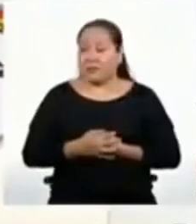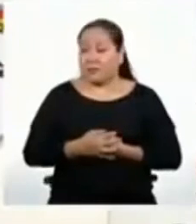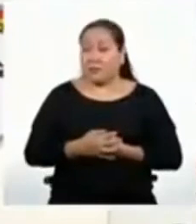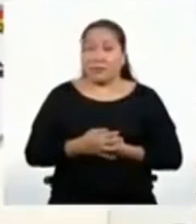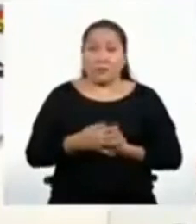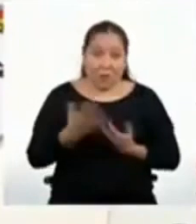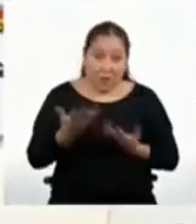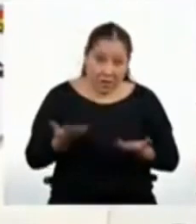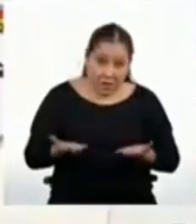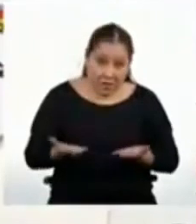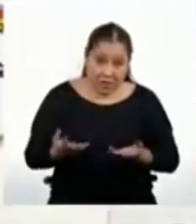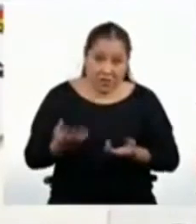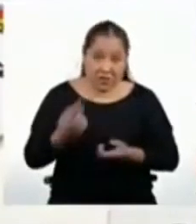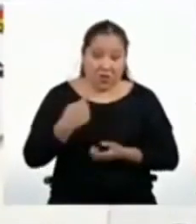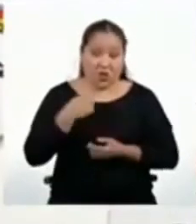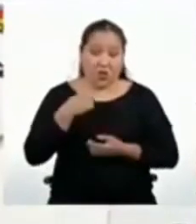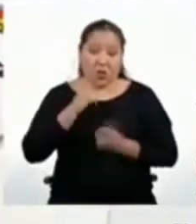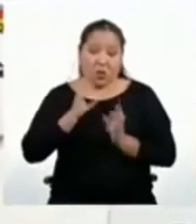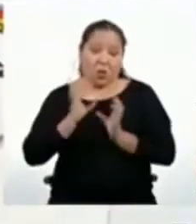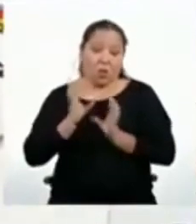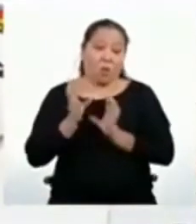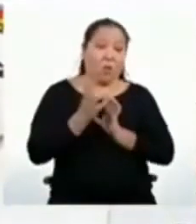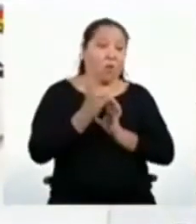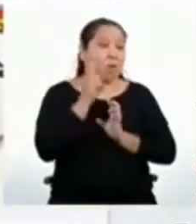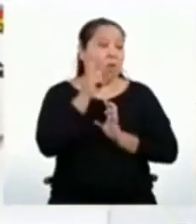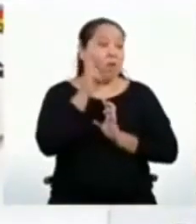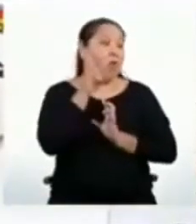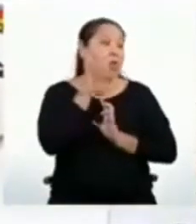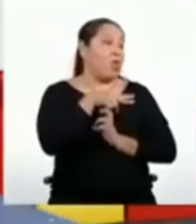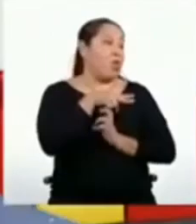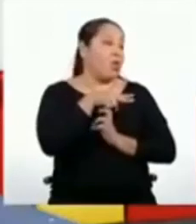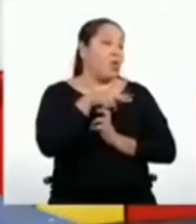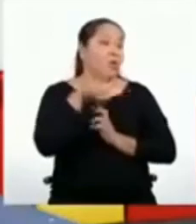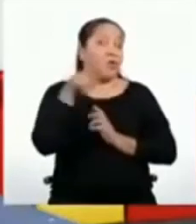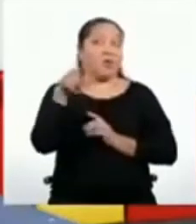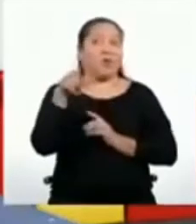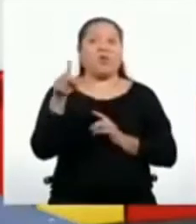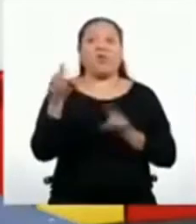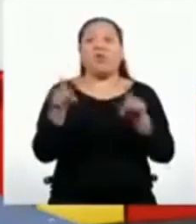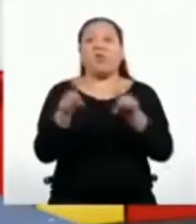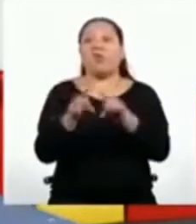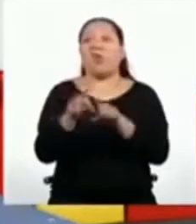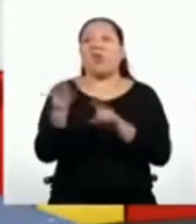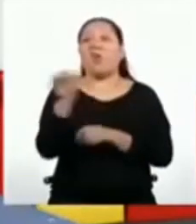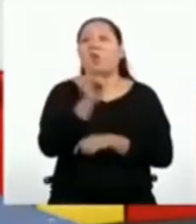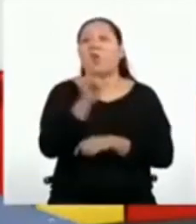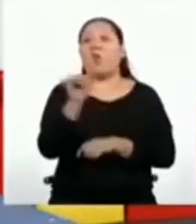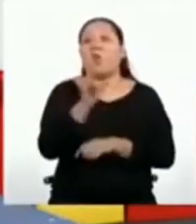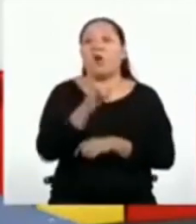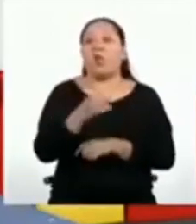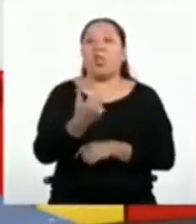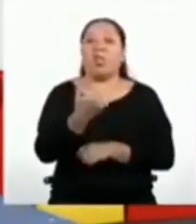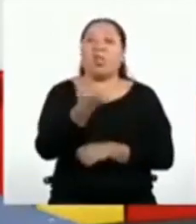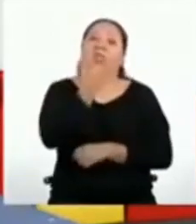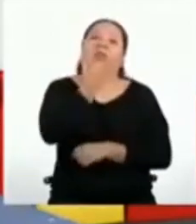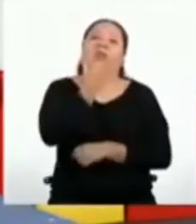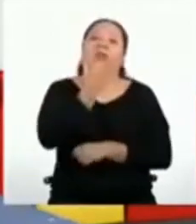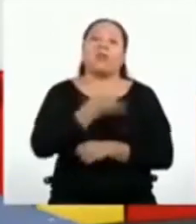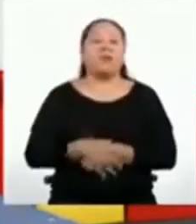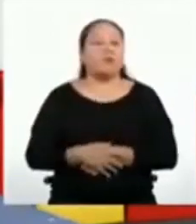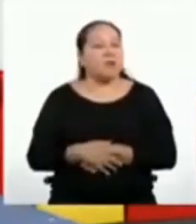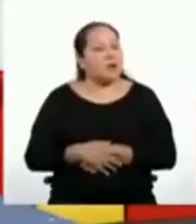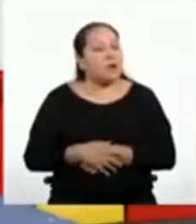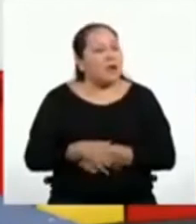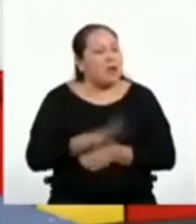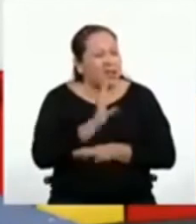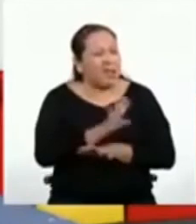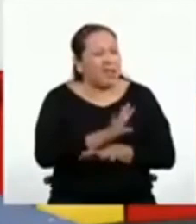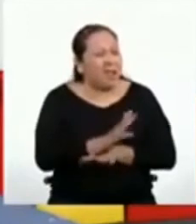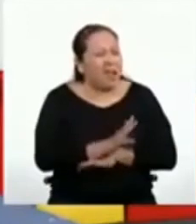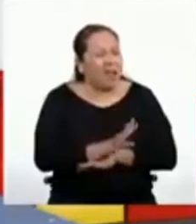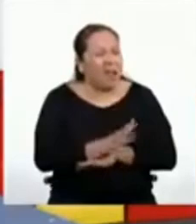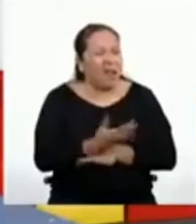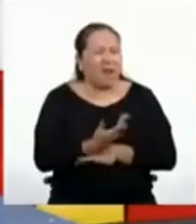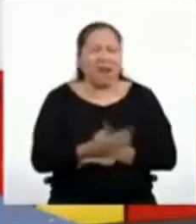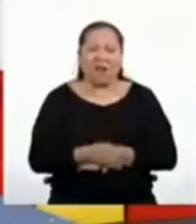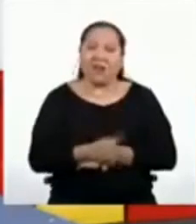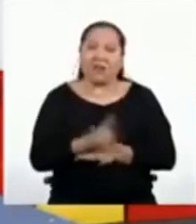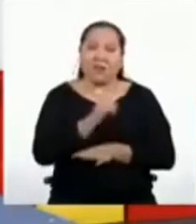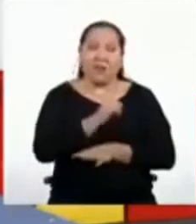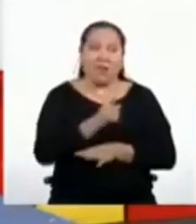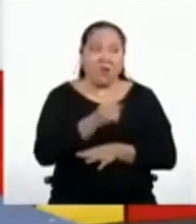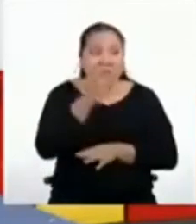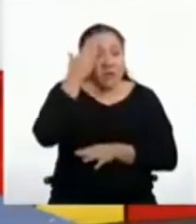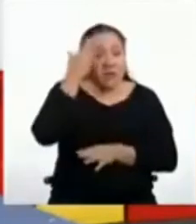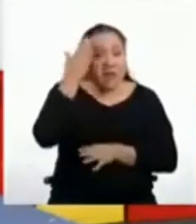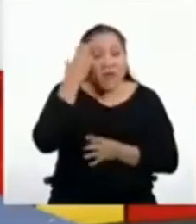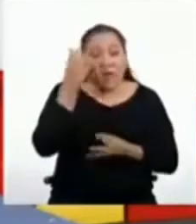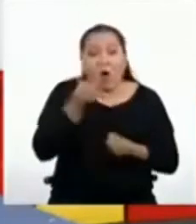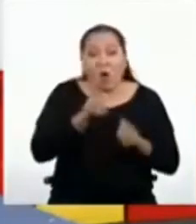¿Ves? Aunque me voltees, igual fallas. No seas pinchaglobos, ¿quieres tocino? Si no, Chávez, ¿cómo